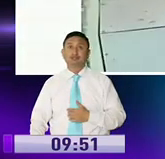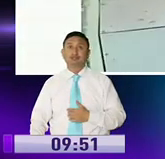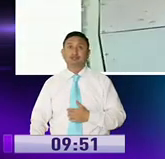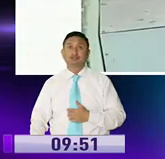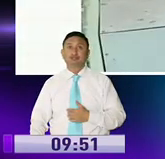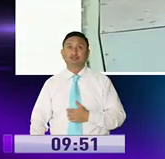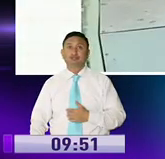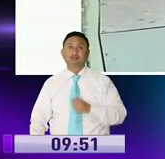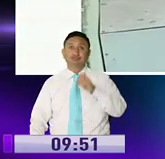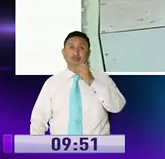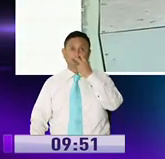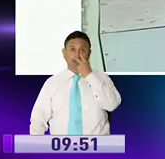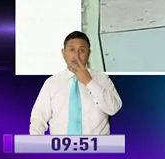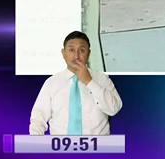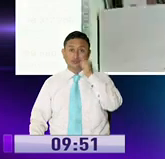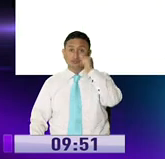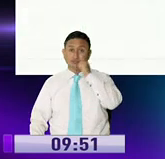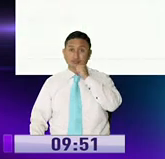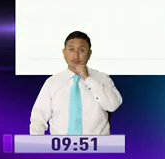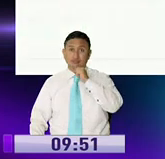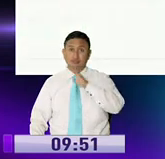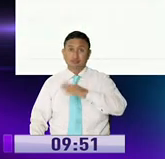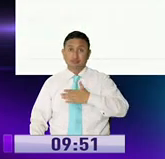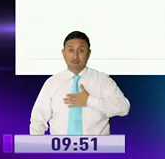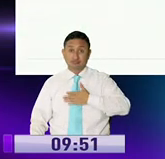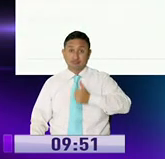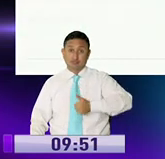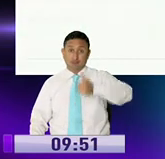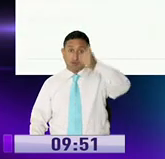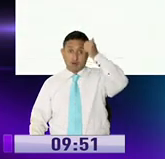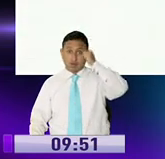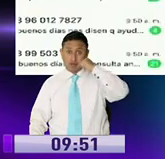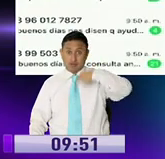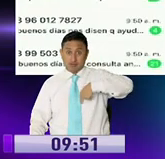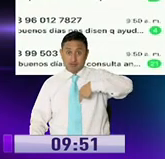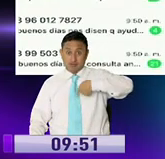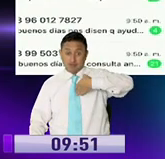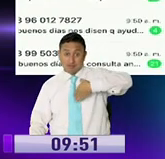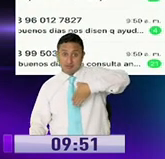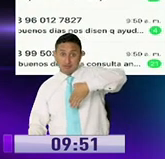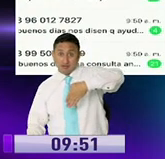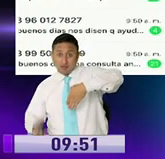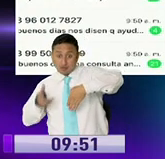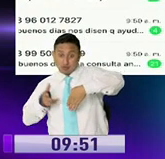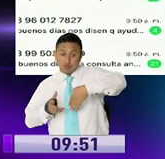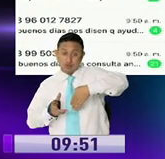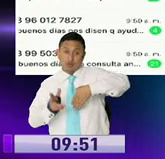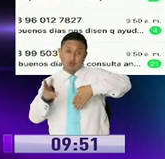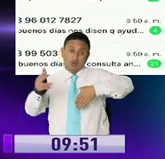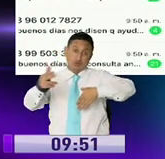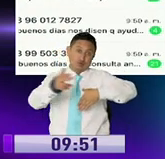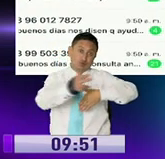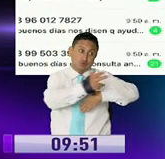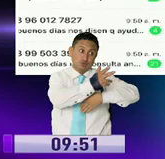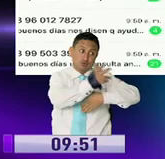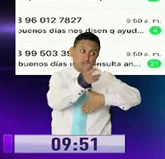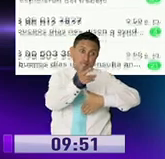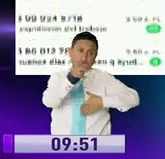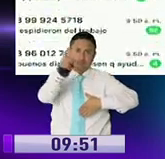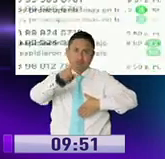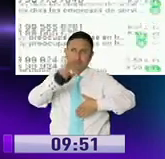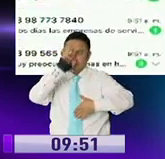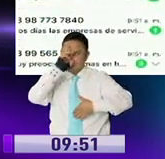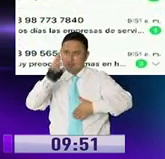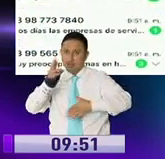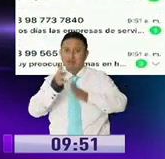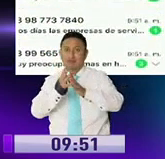gente sin más. Mírenle, no, el de azul. Sí, yo ayer transitaba también por la Avenida Maldonado, por la Rodrigo de Chávez. Oye, y no se respetan